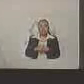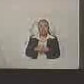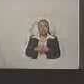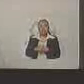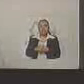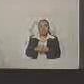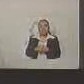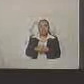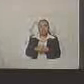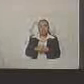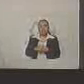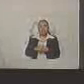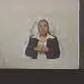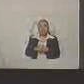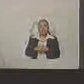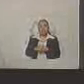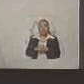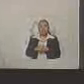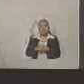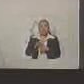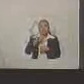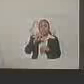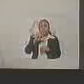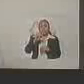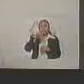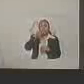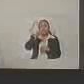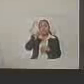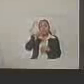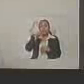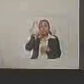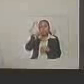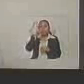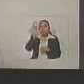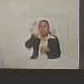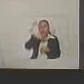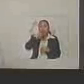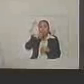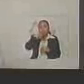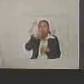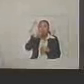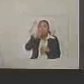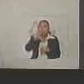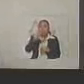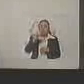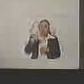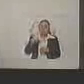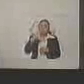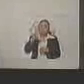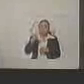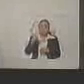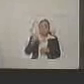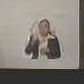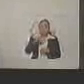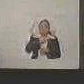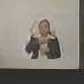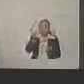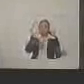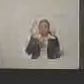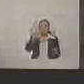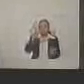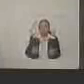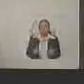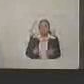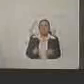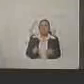profundamente si estás en esa cadena de corrupción, porque no lo voy a permitir. Pero de la